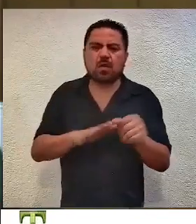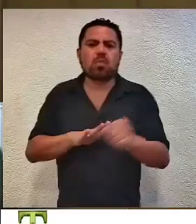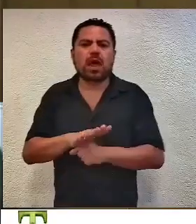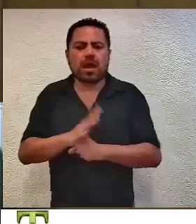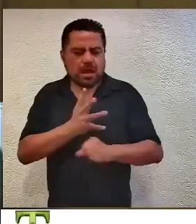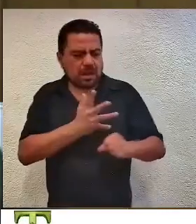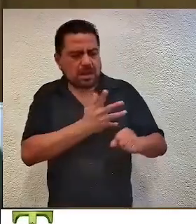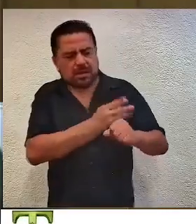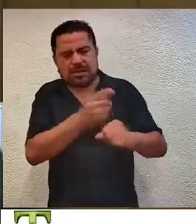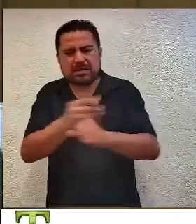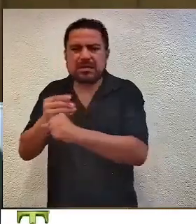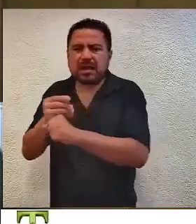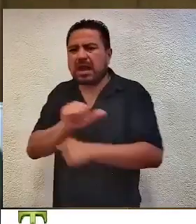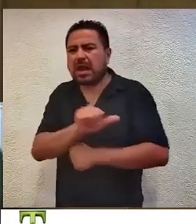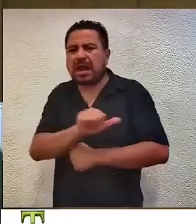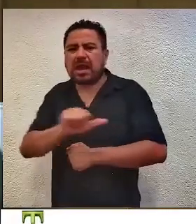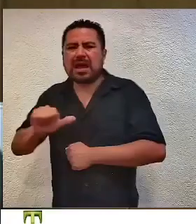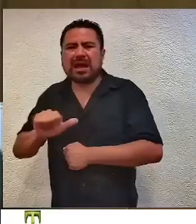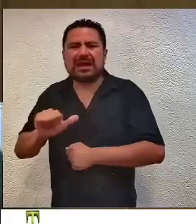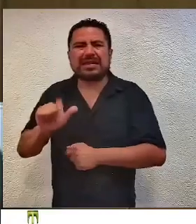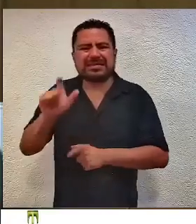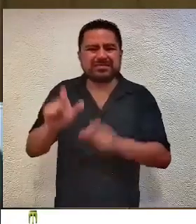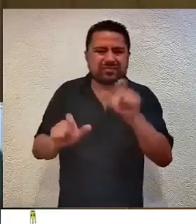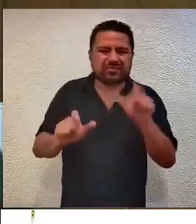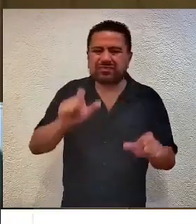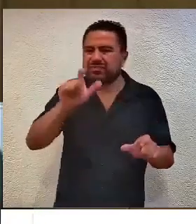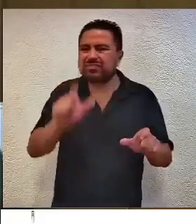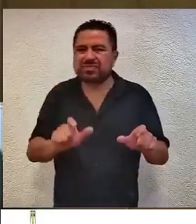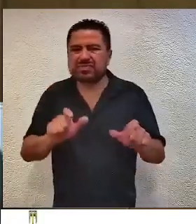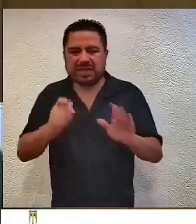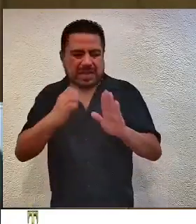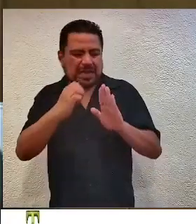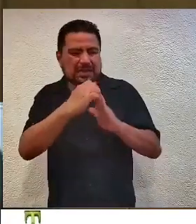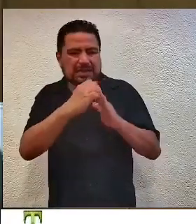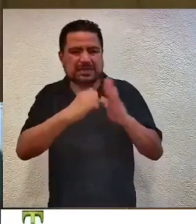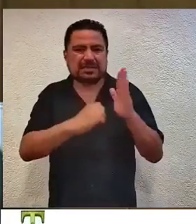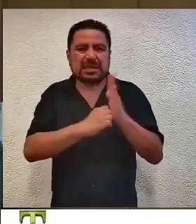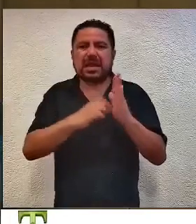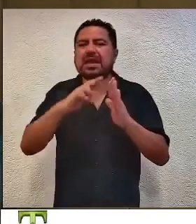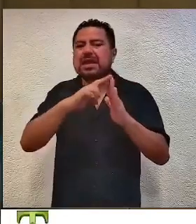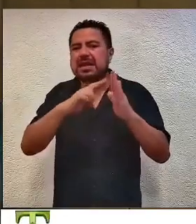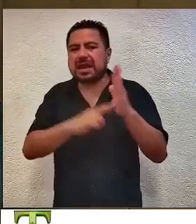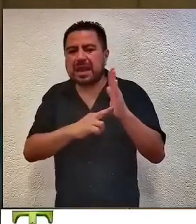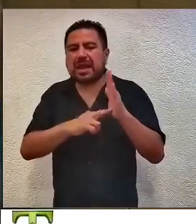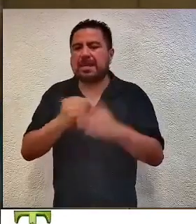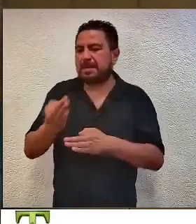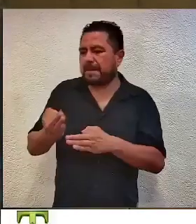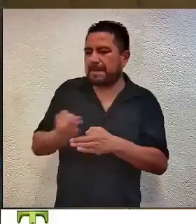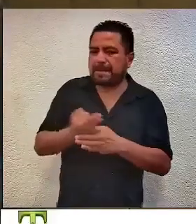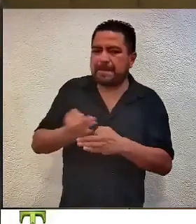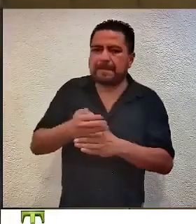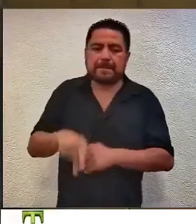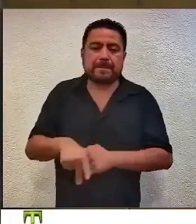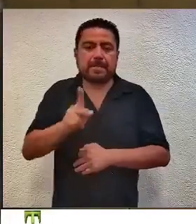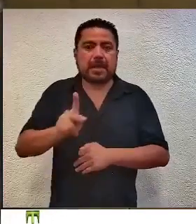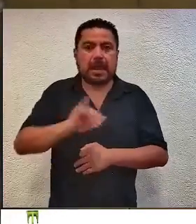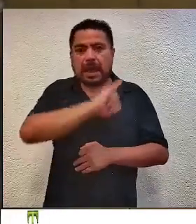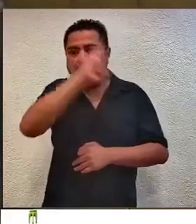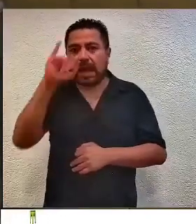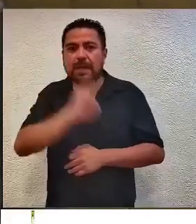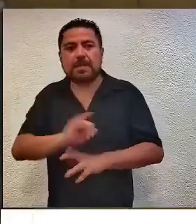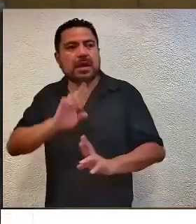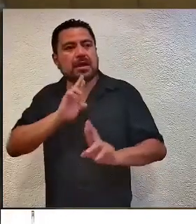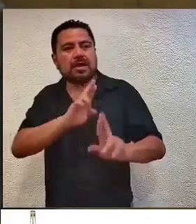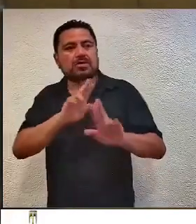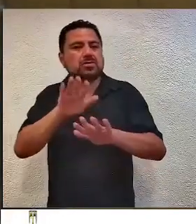adecuar la conducta a ciertas hipótesis de los estatutos y del reglamento de Morena, pero nunca resolvió sobre la